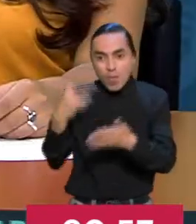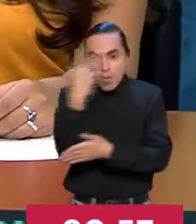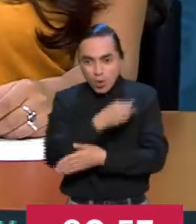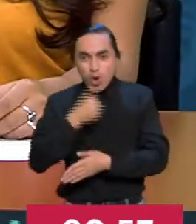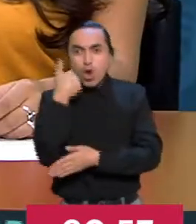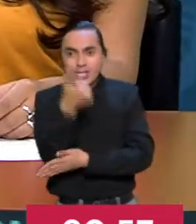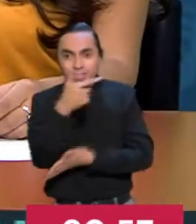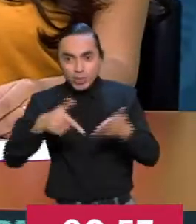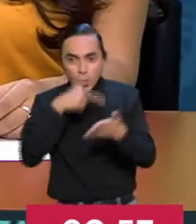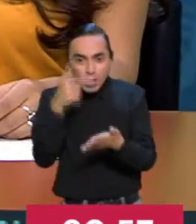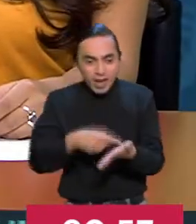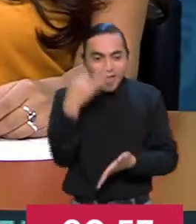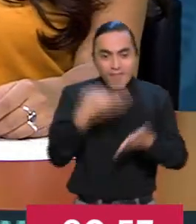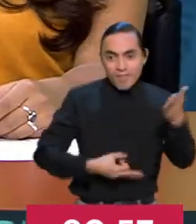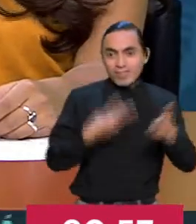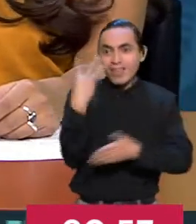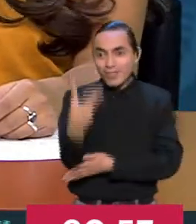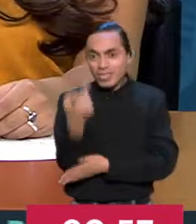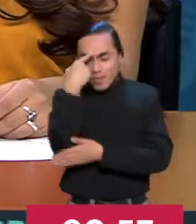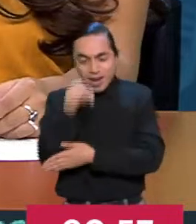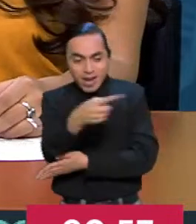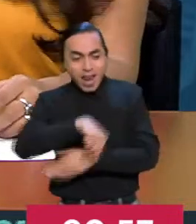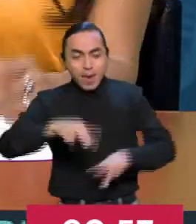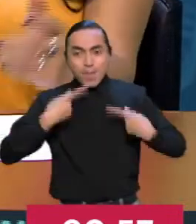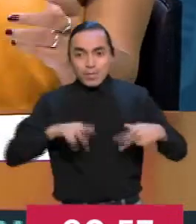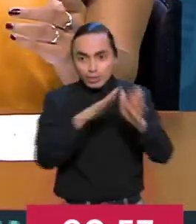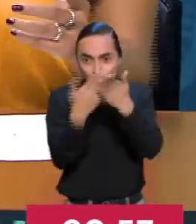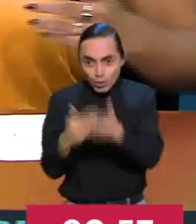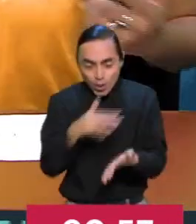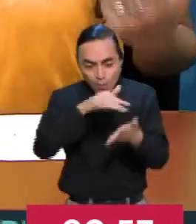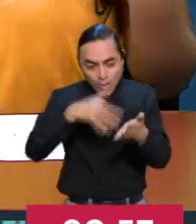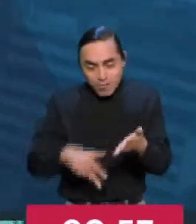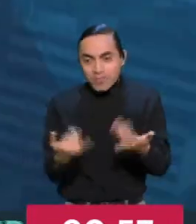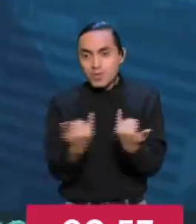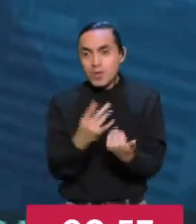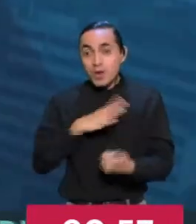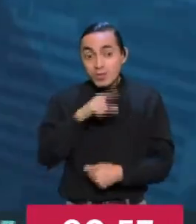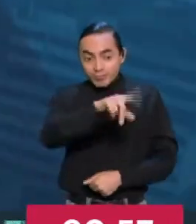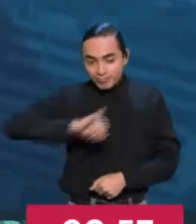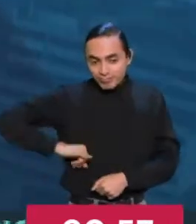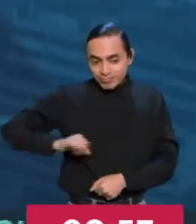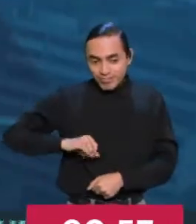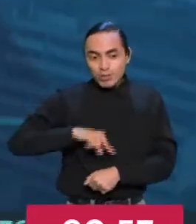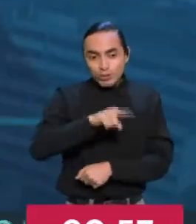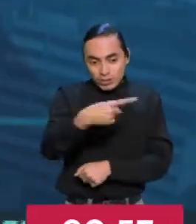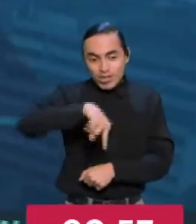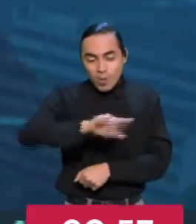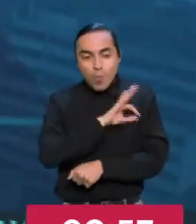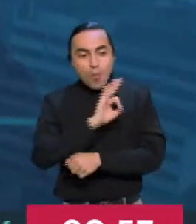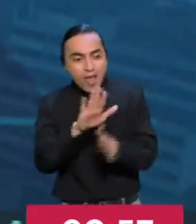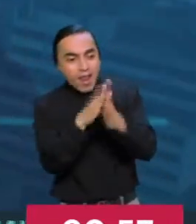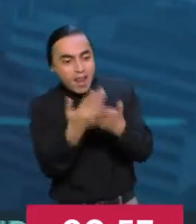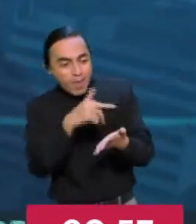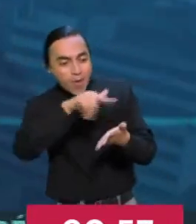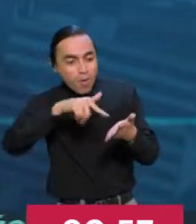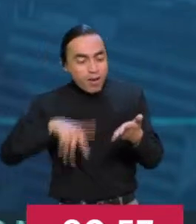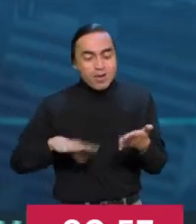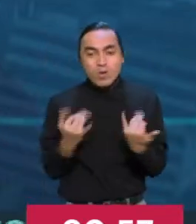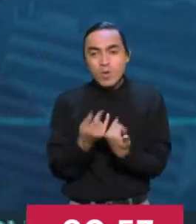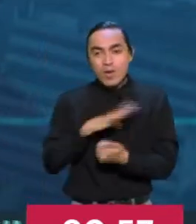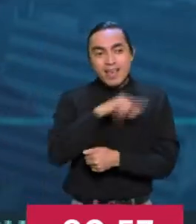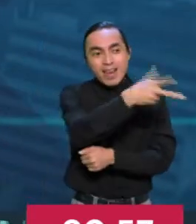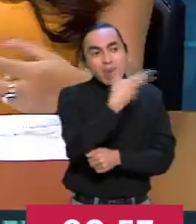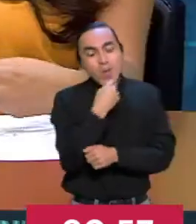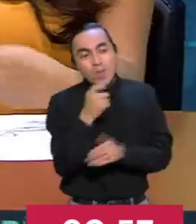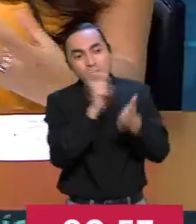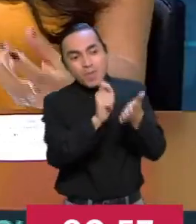total, entonces faltan 3 para que la gente busque el libro y si le llamó la atención, sepa cuáles son estos otros lugares que retrata perfectamente Salvador Novo. Oye,